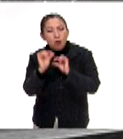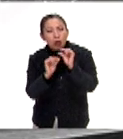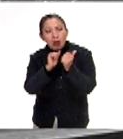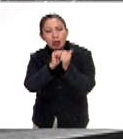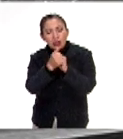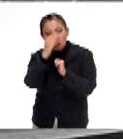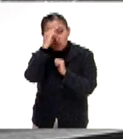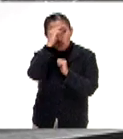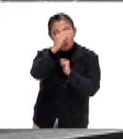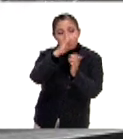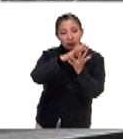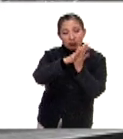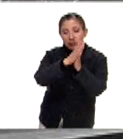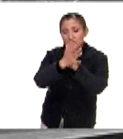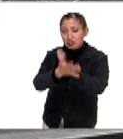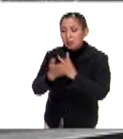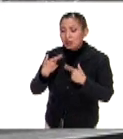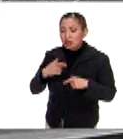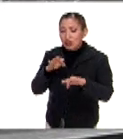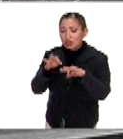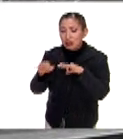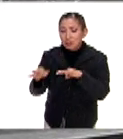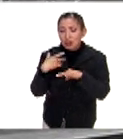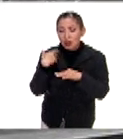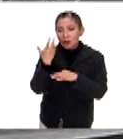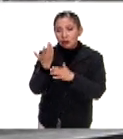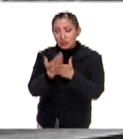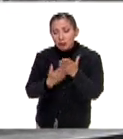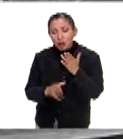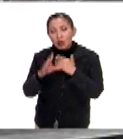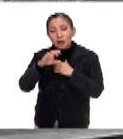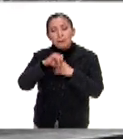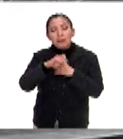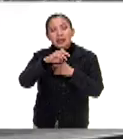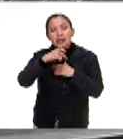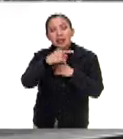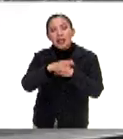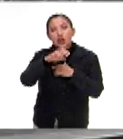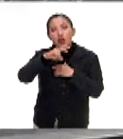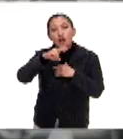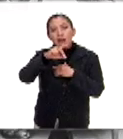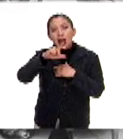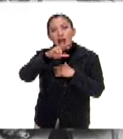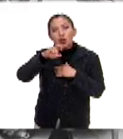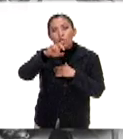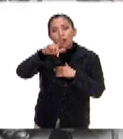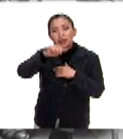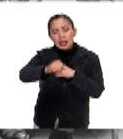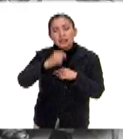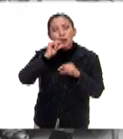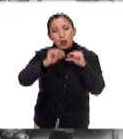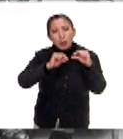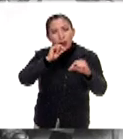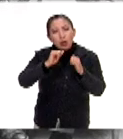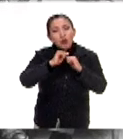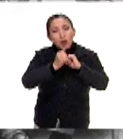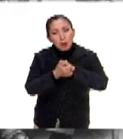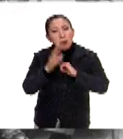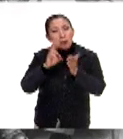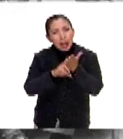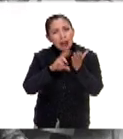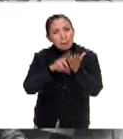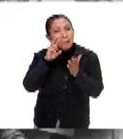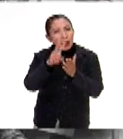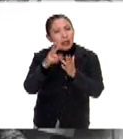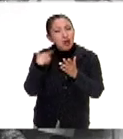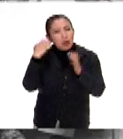del intelectual al gran funcionario. Hay dibujos de Miguel Covarrubias. Sí, es cierto, se ve ese trance. Y se ve ese trance. Entonces, sí creo que vale la pena ver.